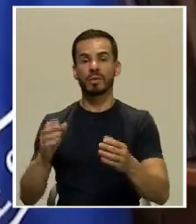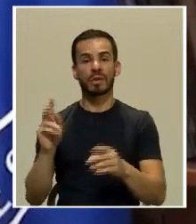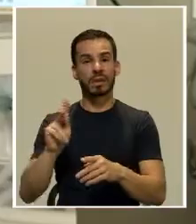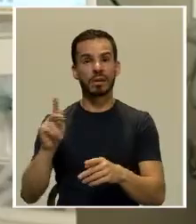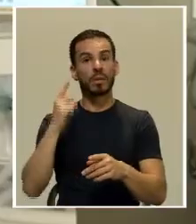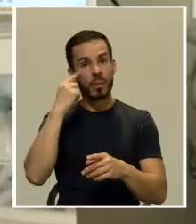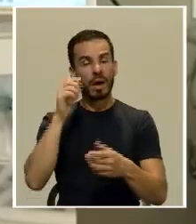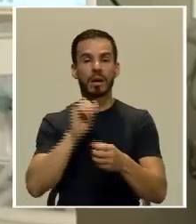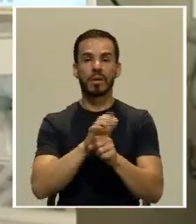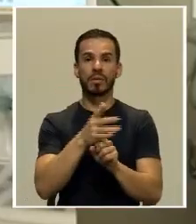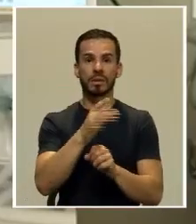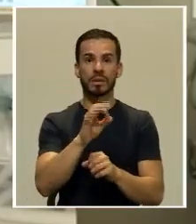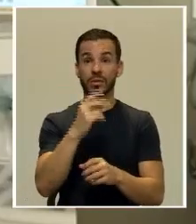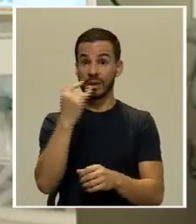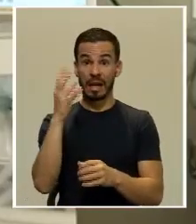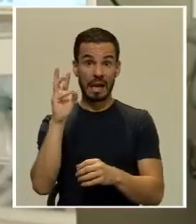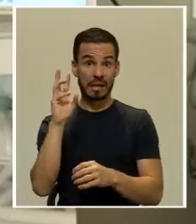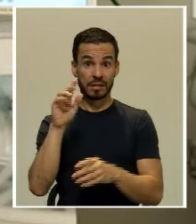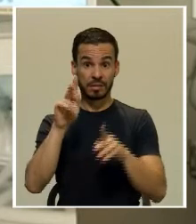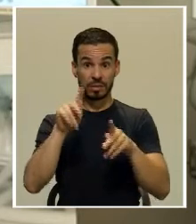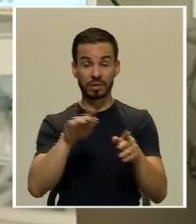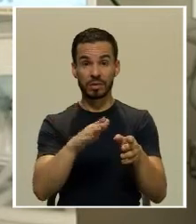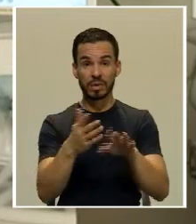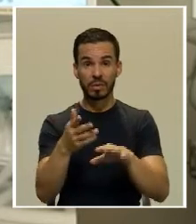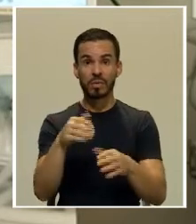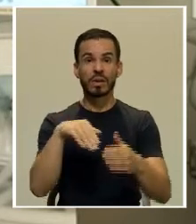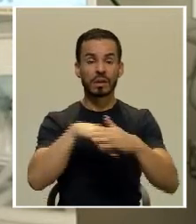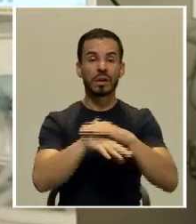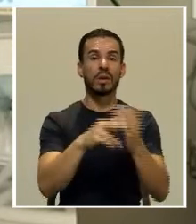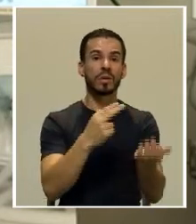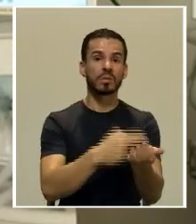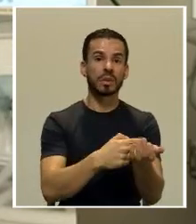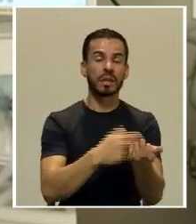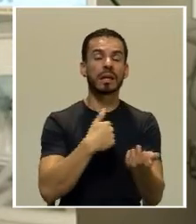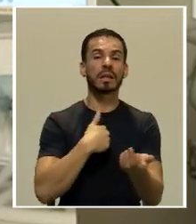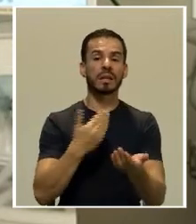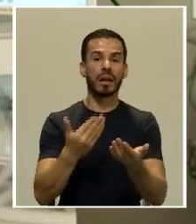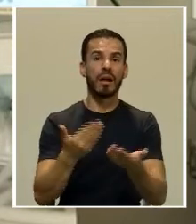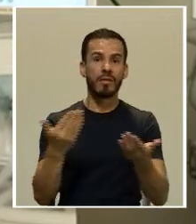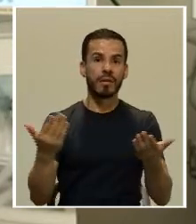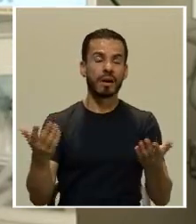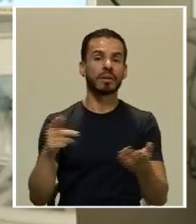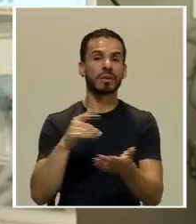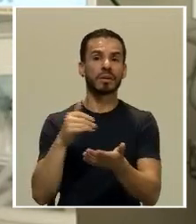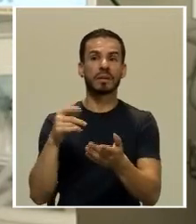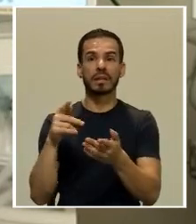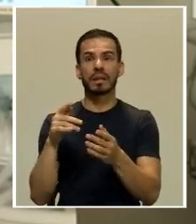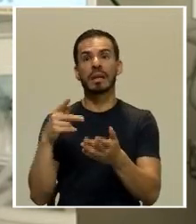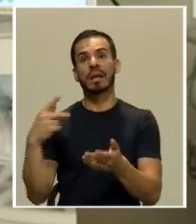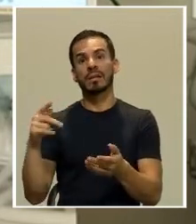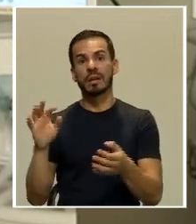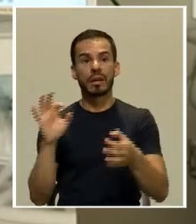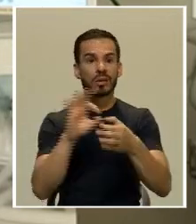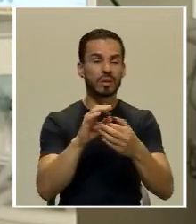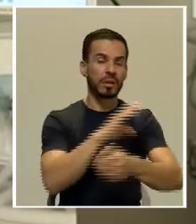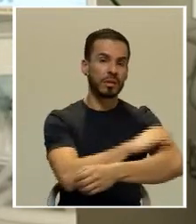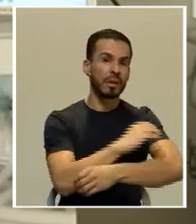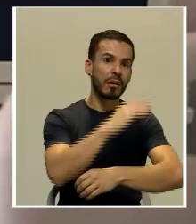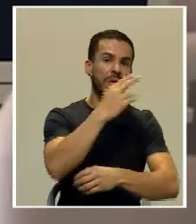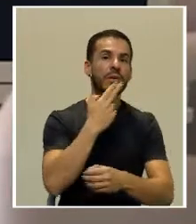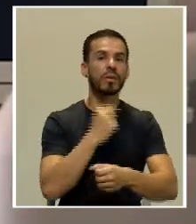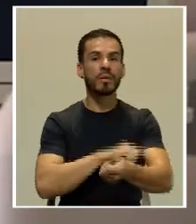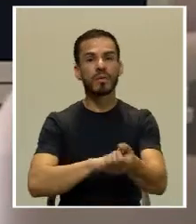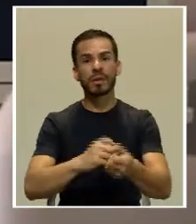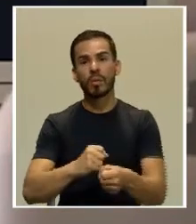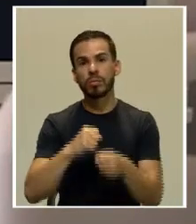COVID-19. En los 6 casos, los pacientes estaban hospitalizados y tenían factores de riesgo asociados con hipertensión,